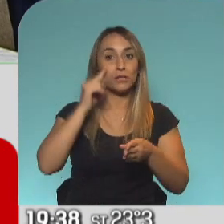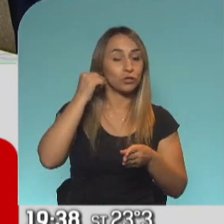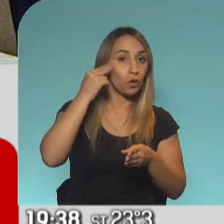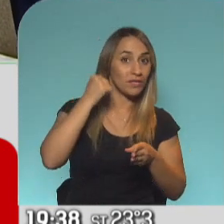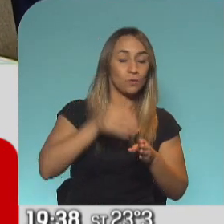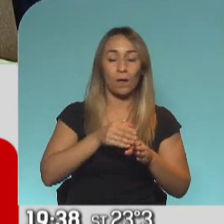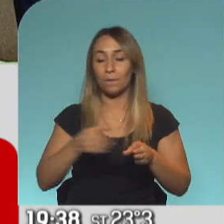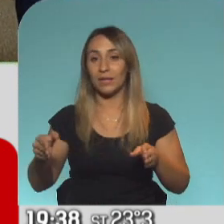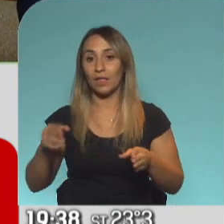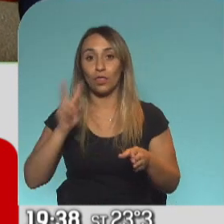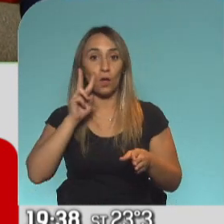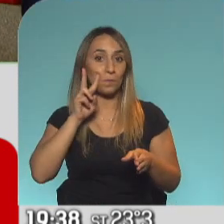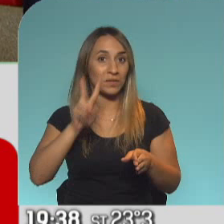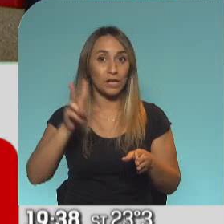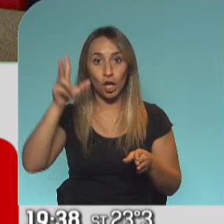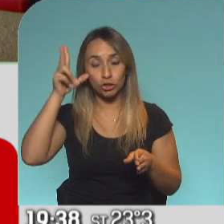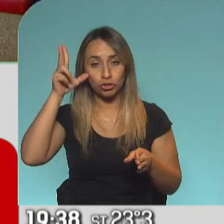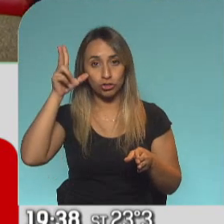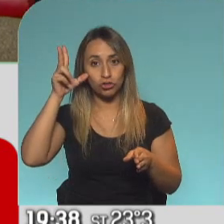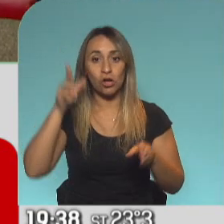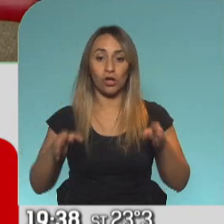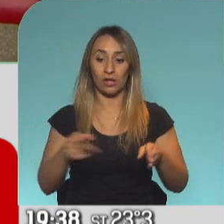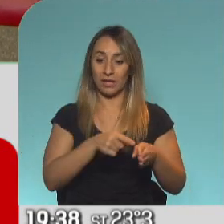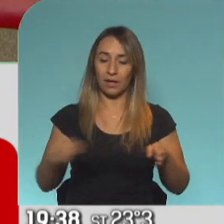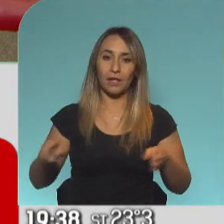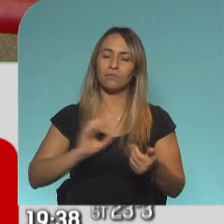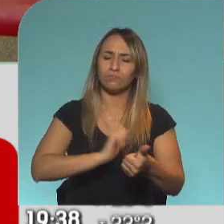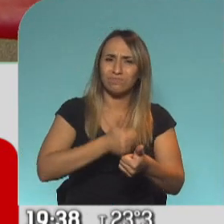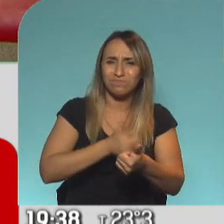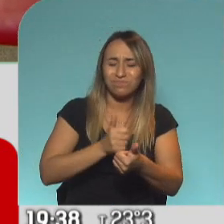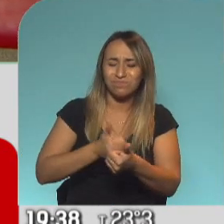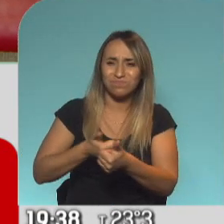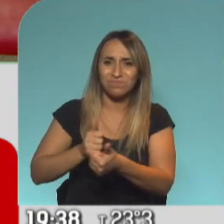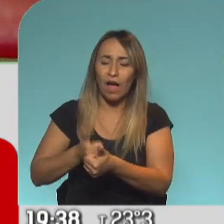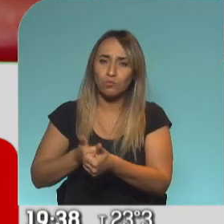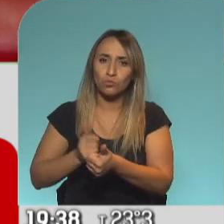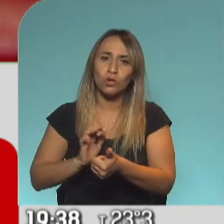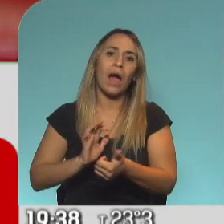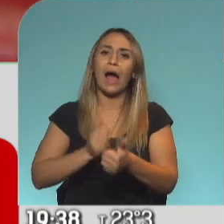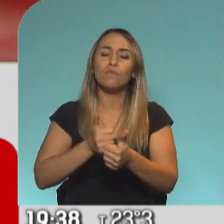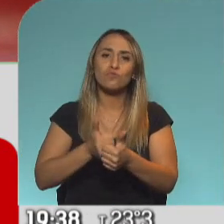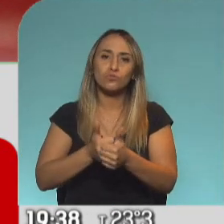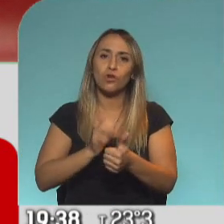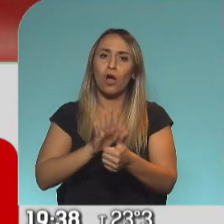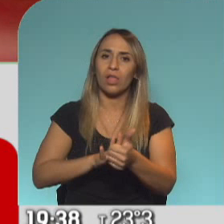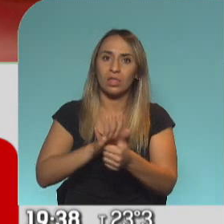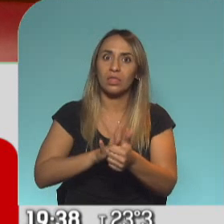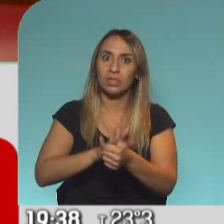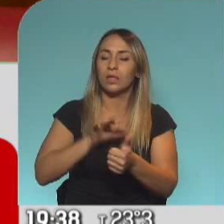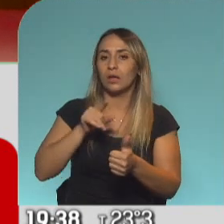1999 y 2008 sufrió el abuso sexual, justamente de quien estábamos